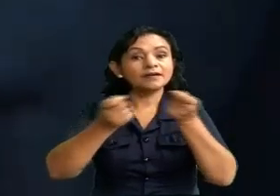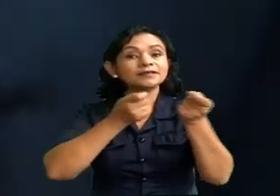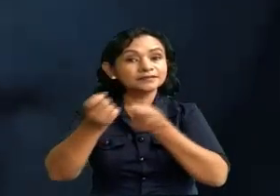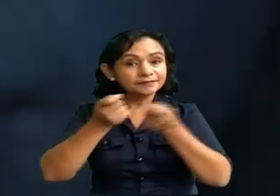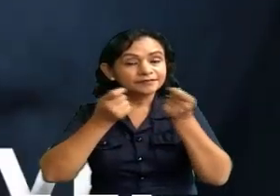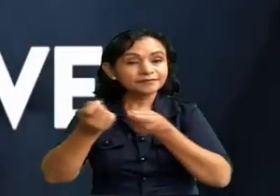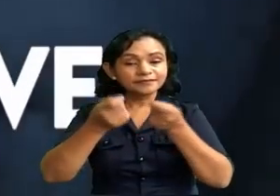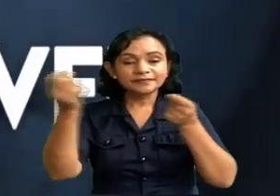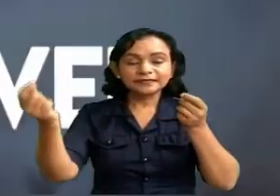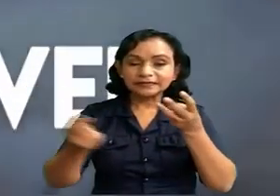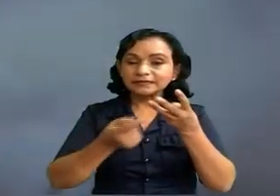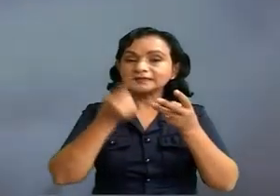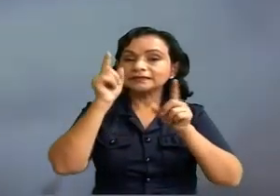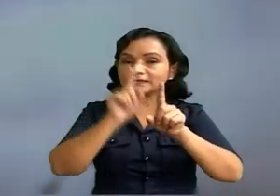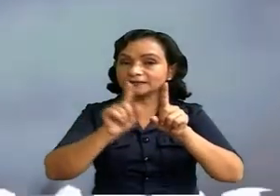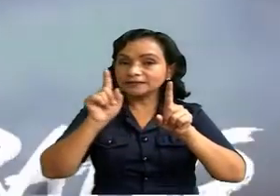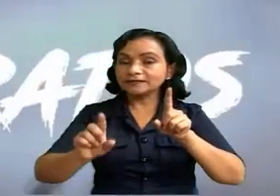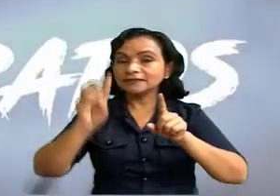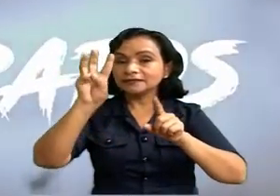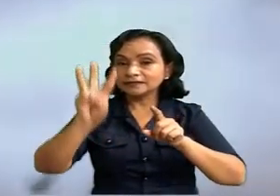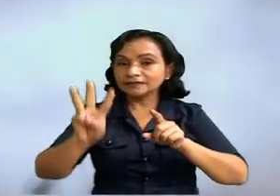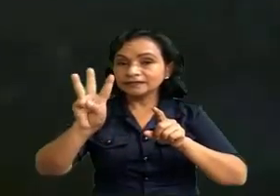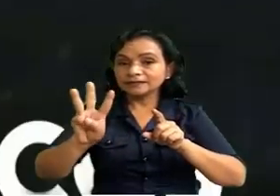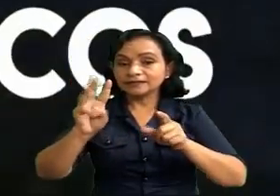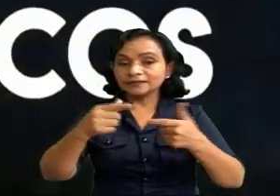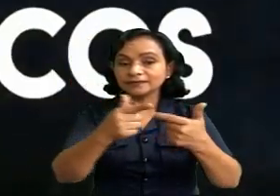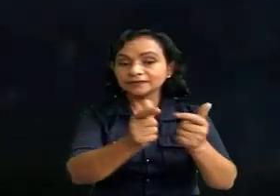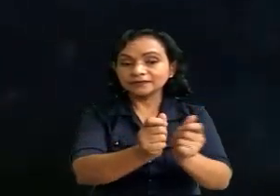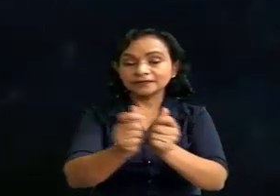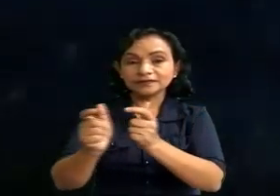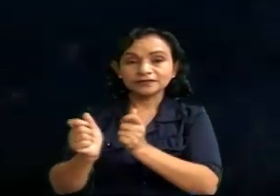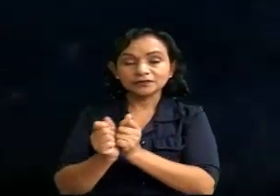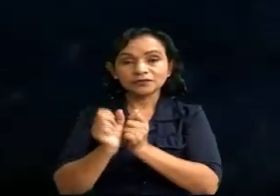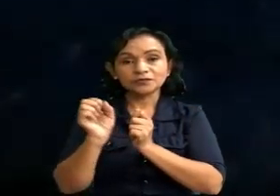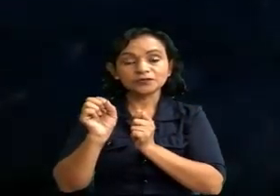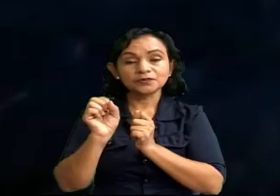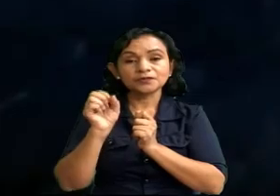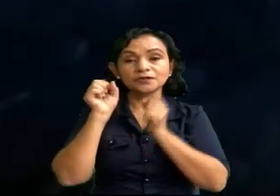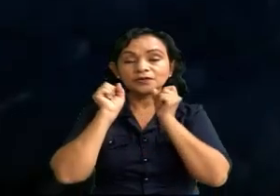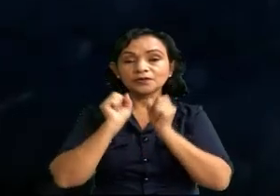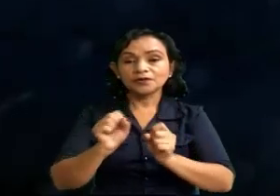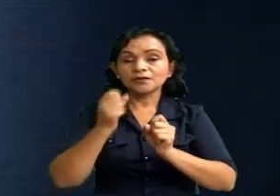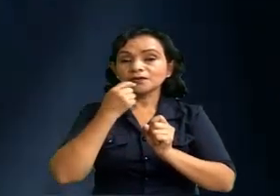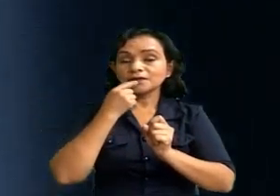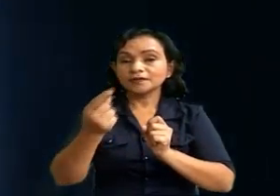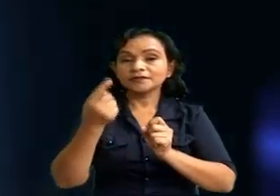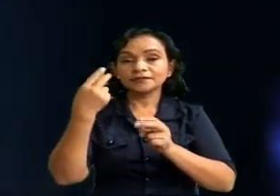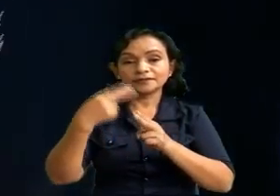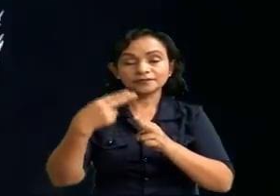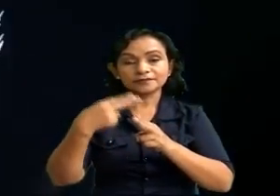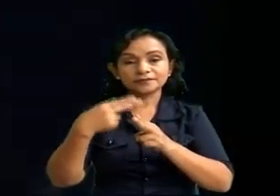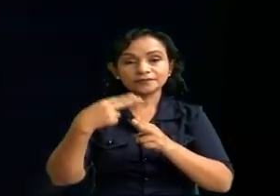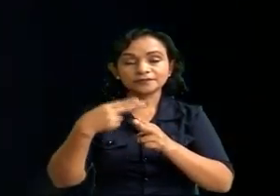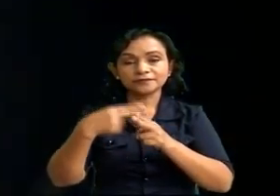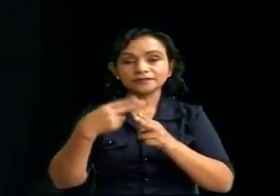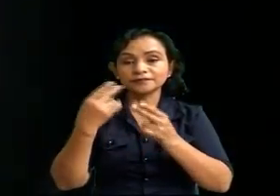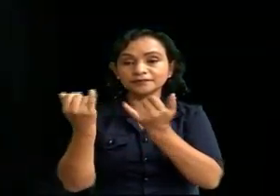Un tercer nivel en los estratos ideológicos, según Gramsci, es lo que él llama el sentido